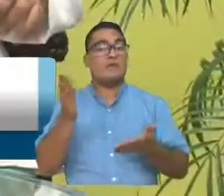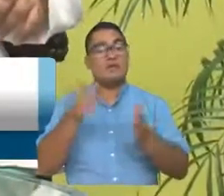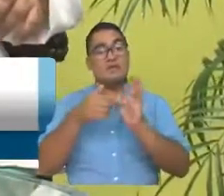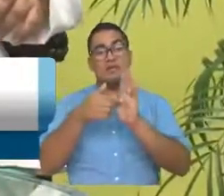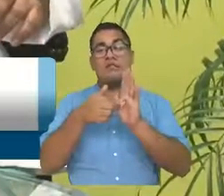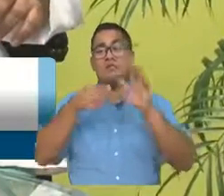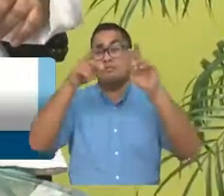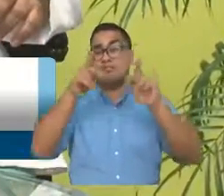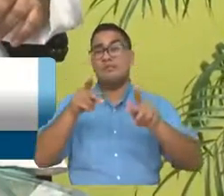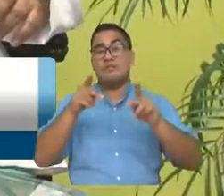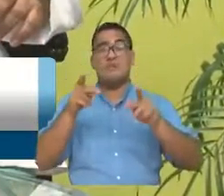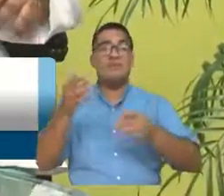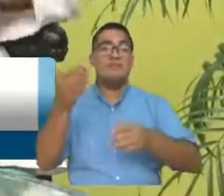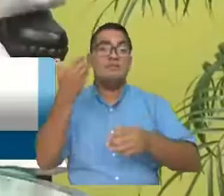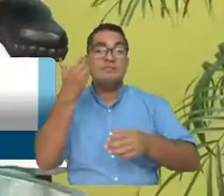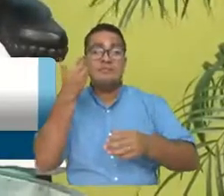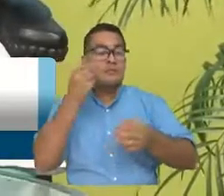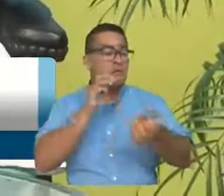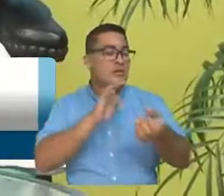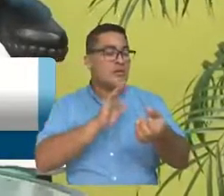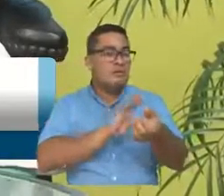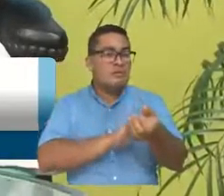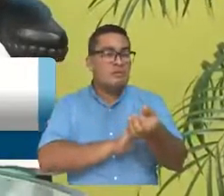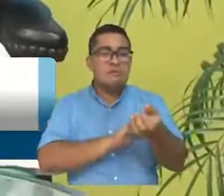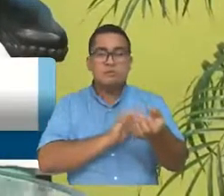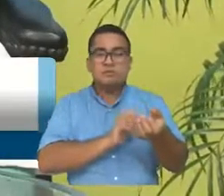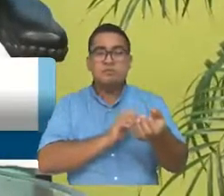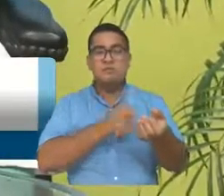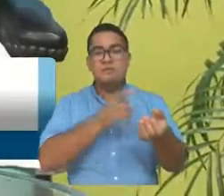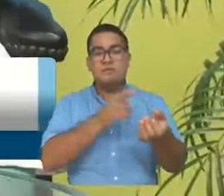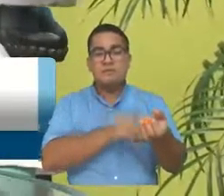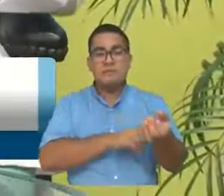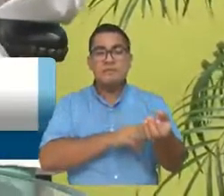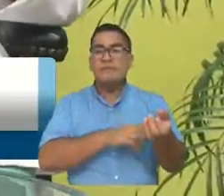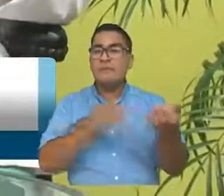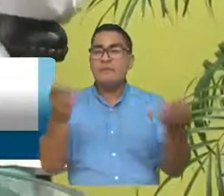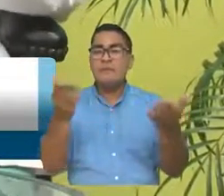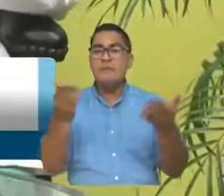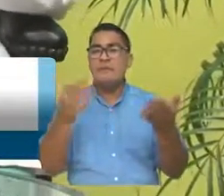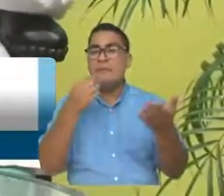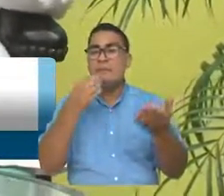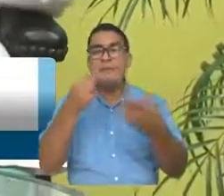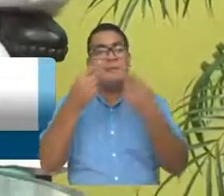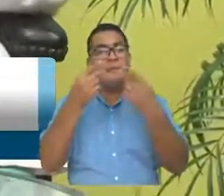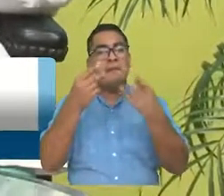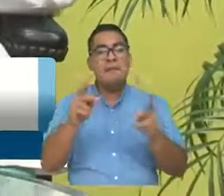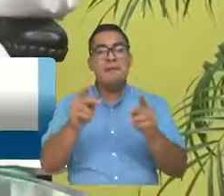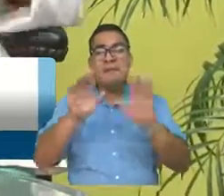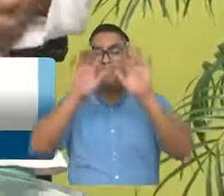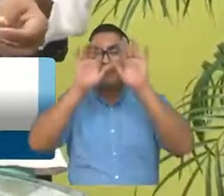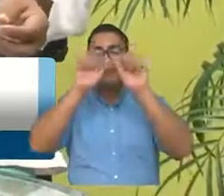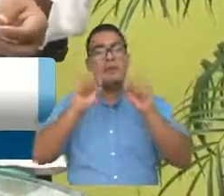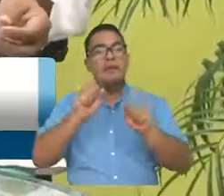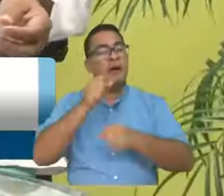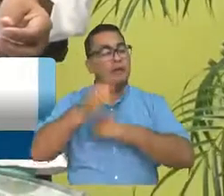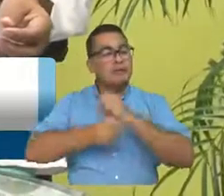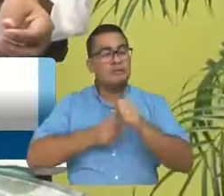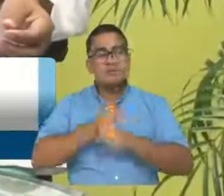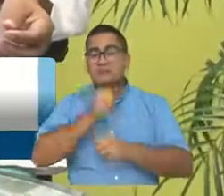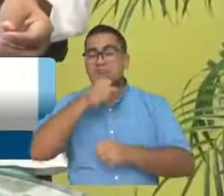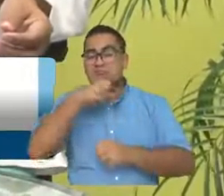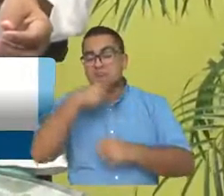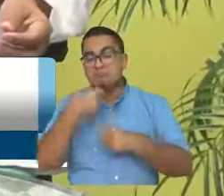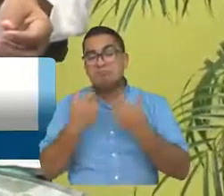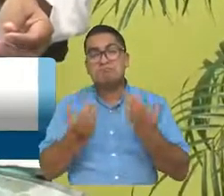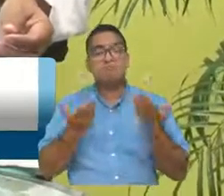papá, que ya tiene ya cierta edad. Y entonces eso, tal vez uno no tuvo, como no